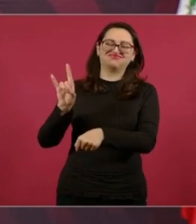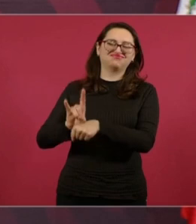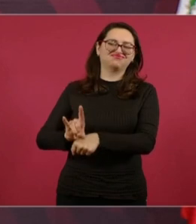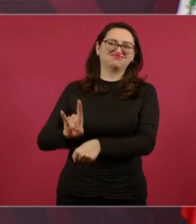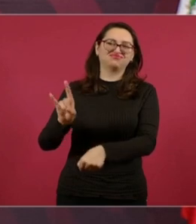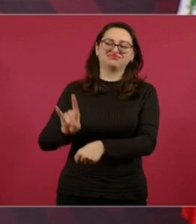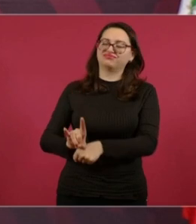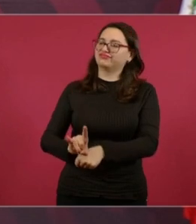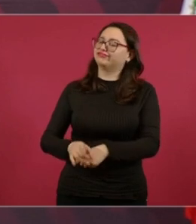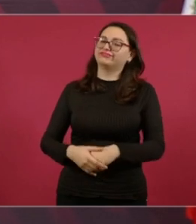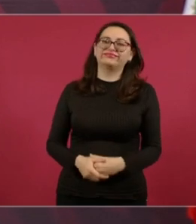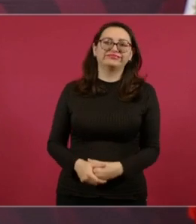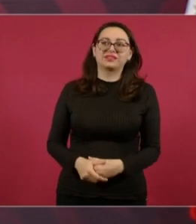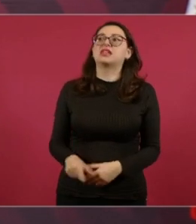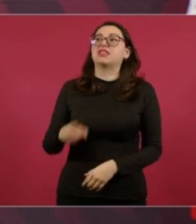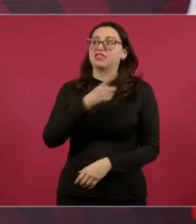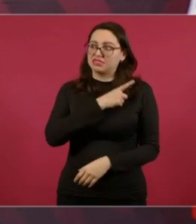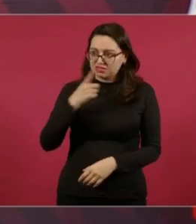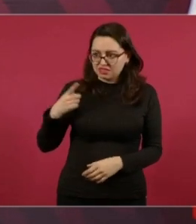haya un Estado de Derecho,